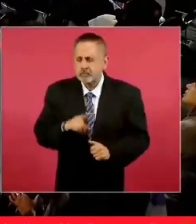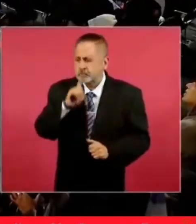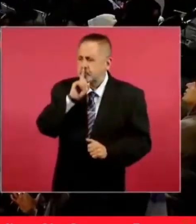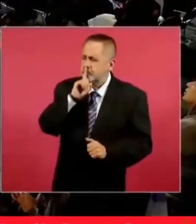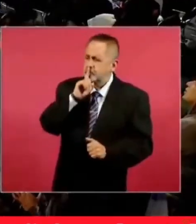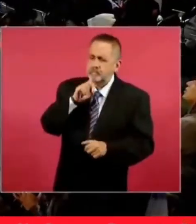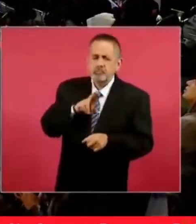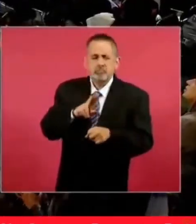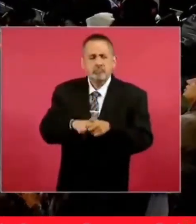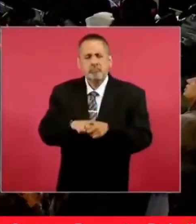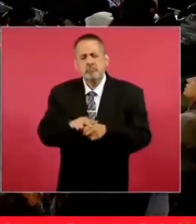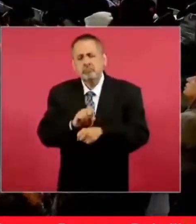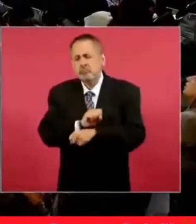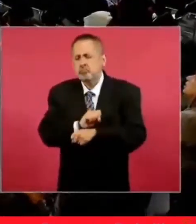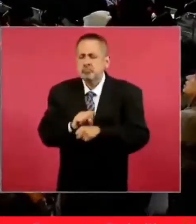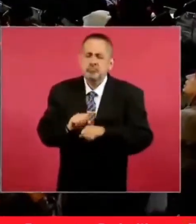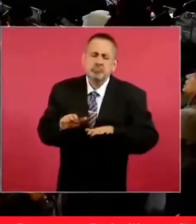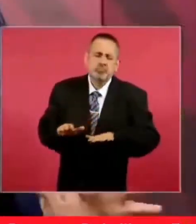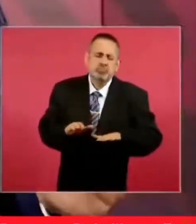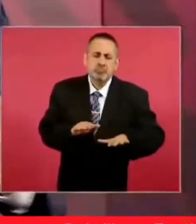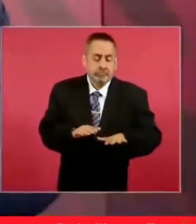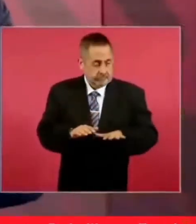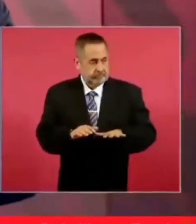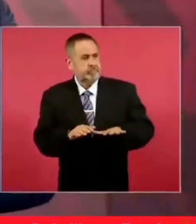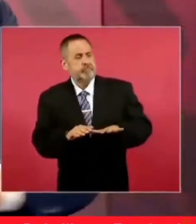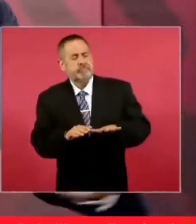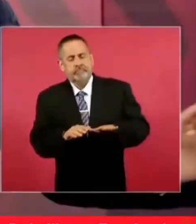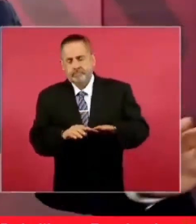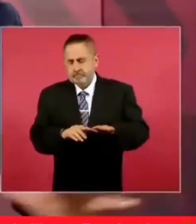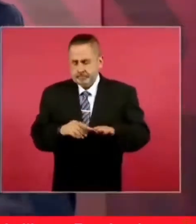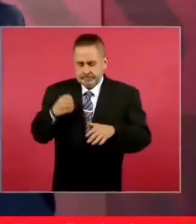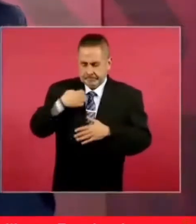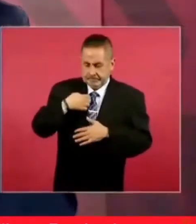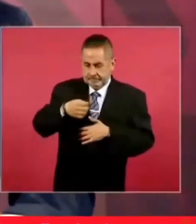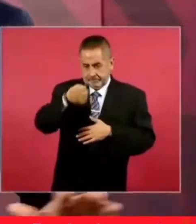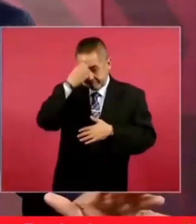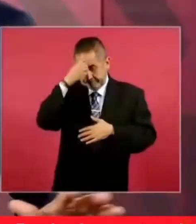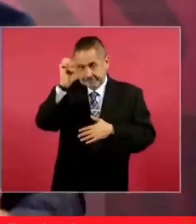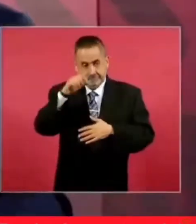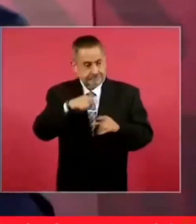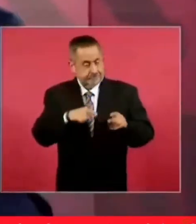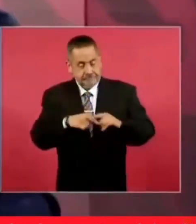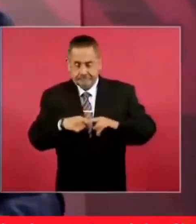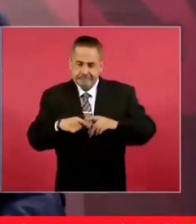moderado, ¿no?, pero de repente, ¿no?,